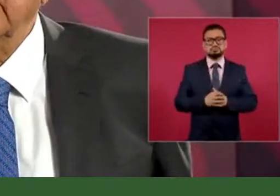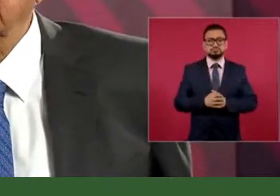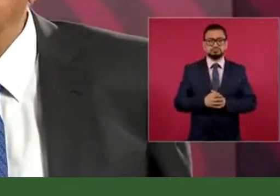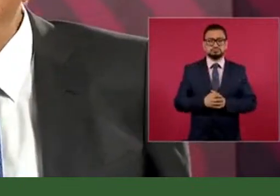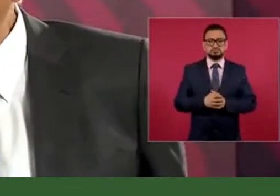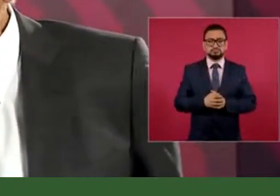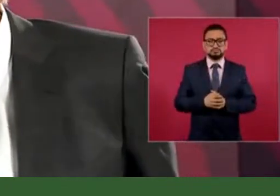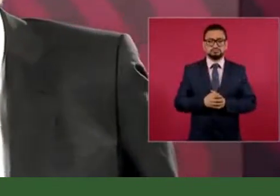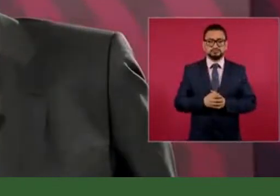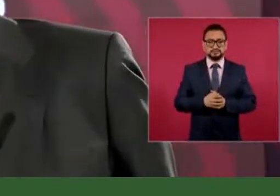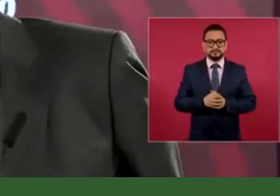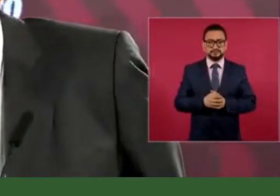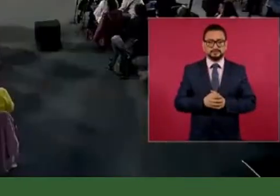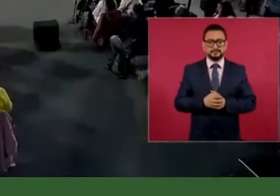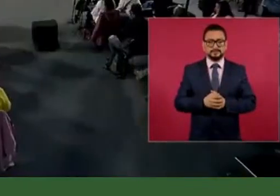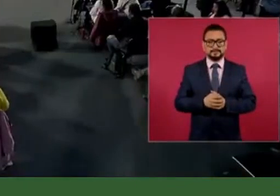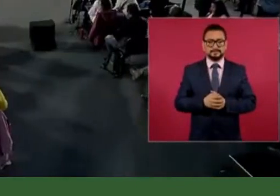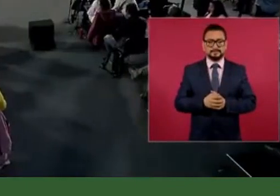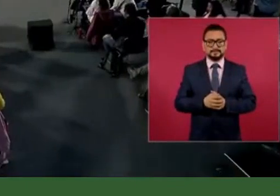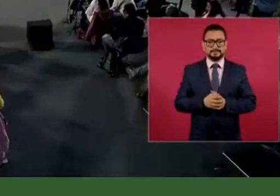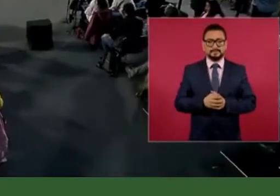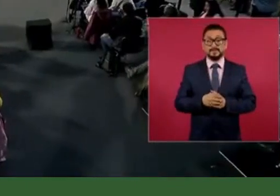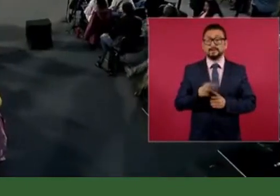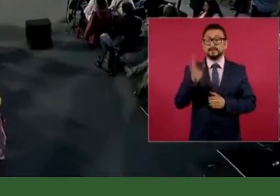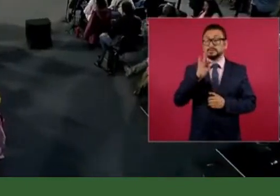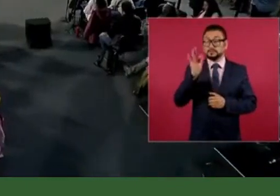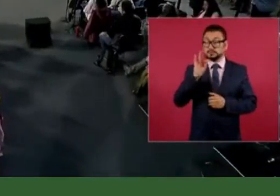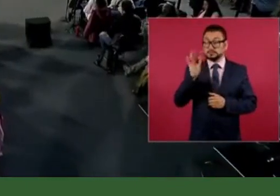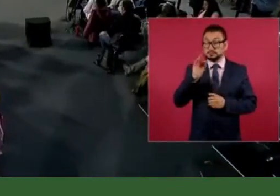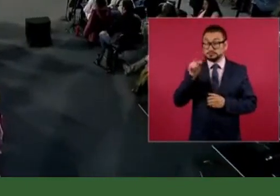y en el caso de que la elijan